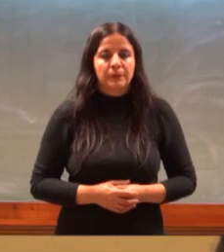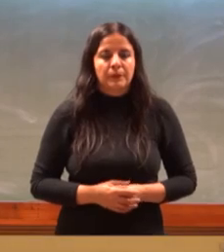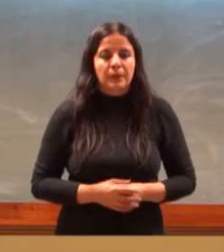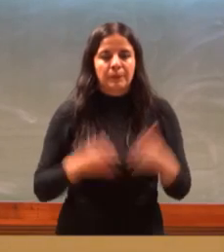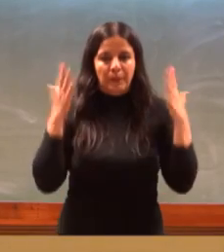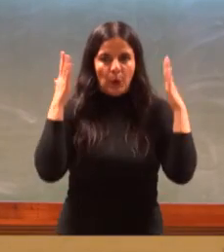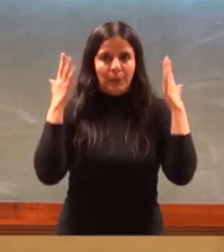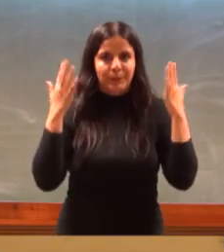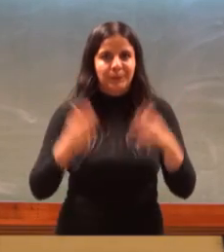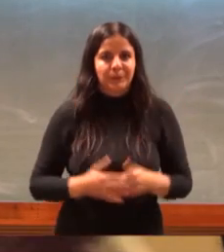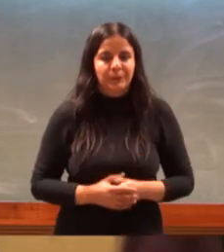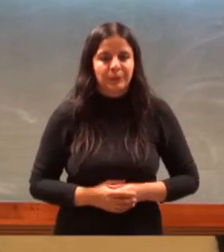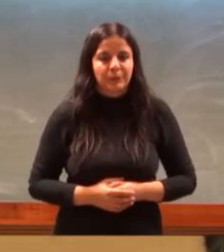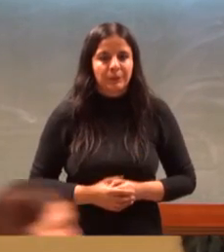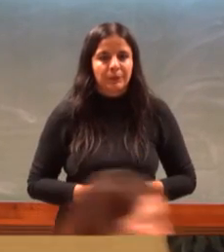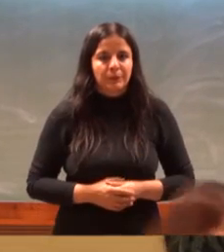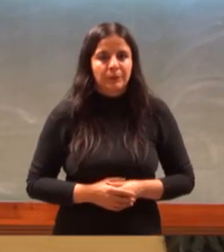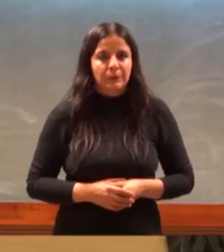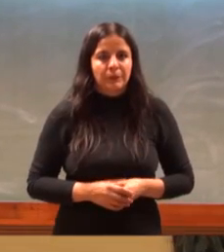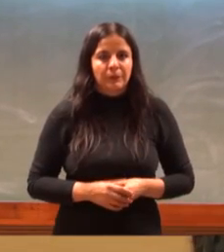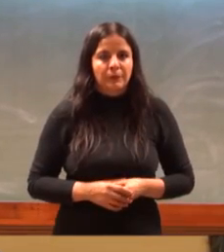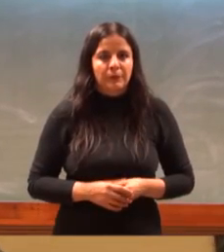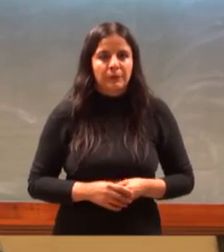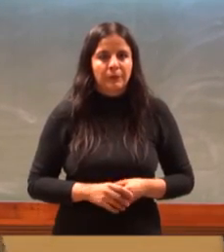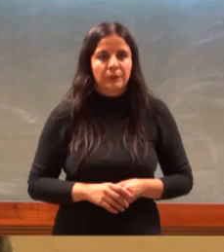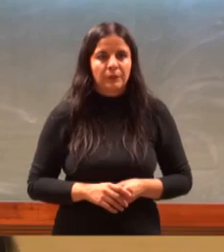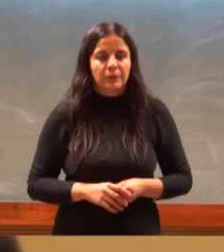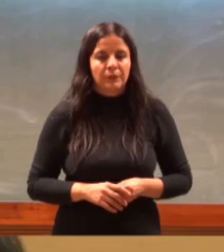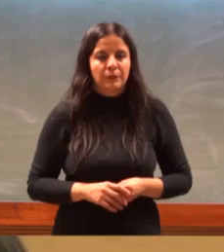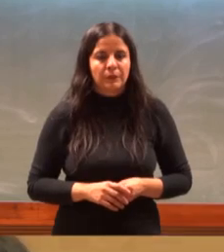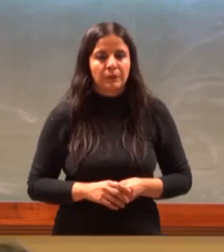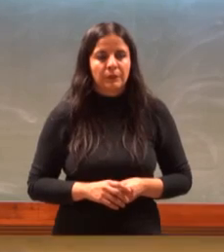privadas Vamos a